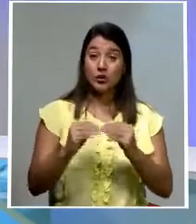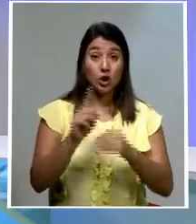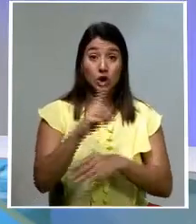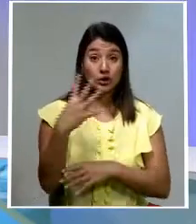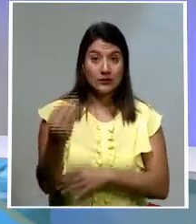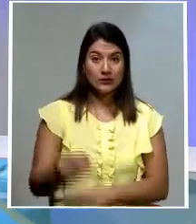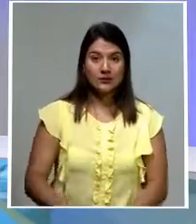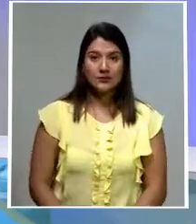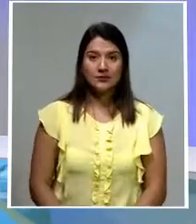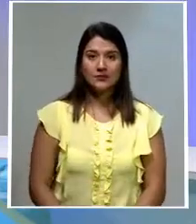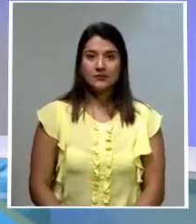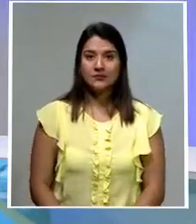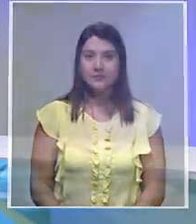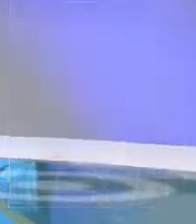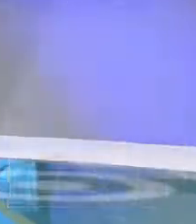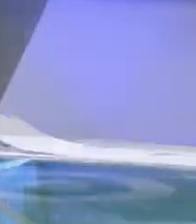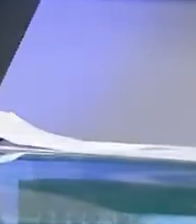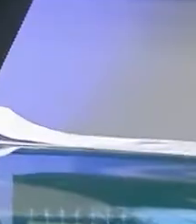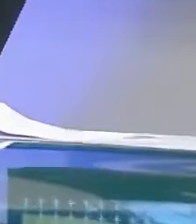se vaya.